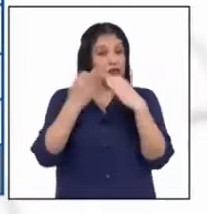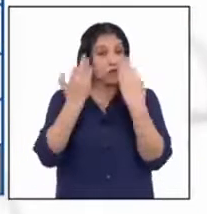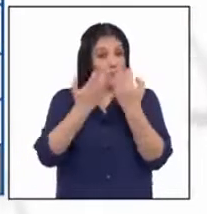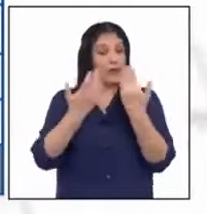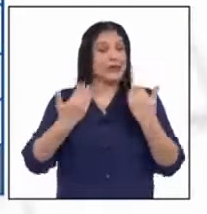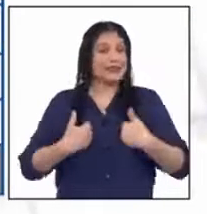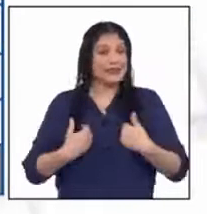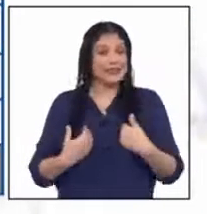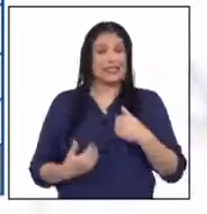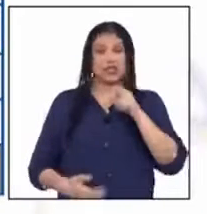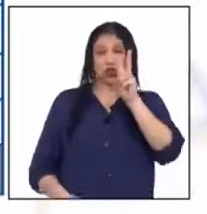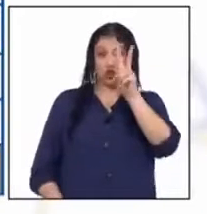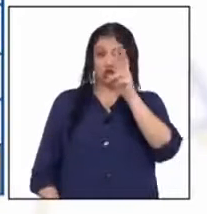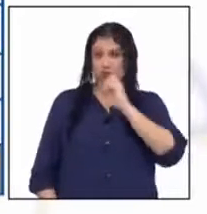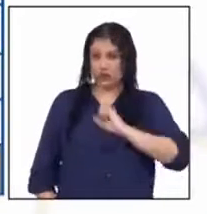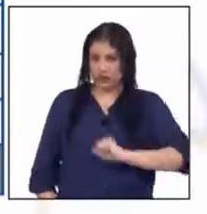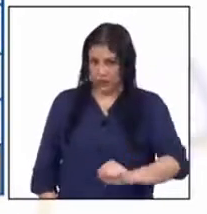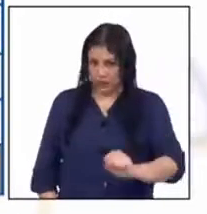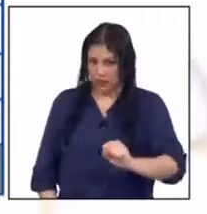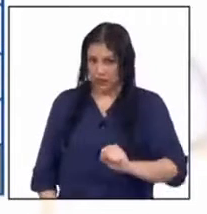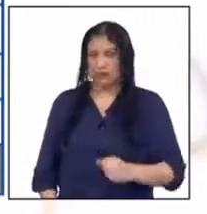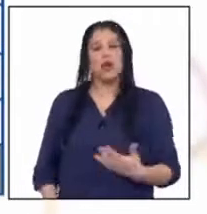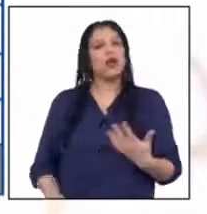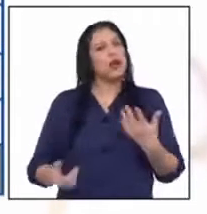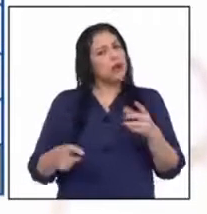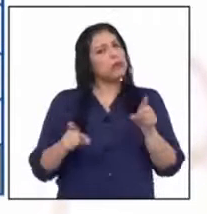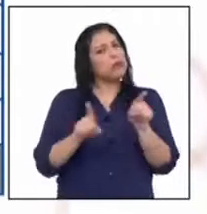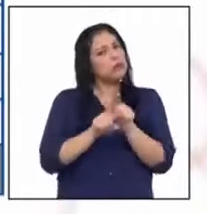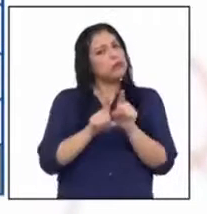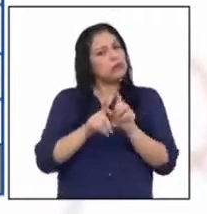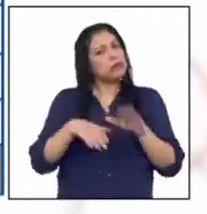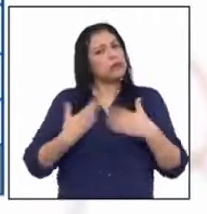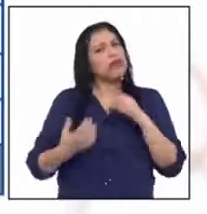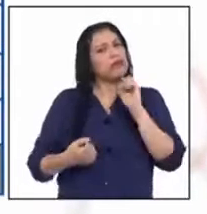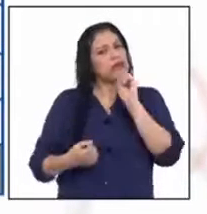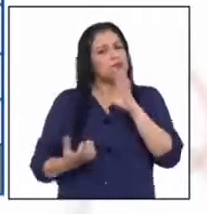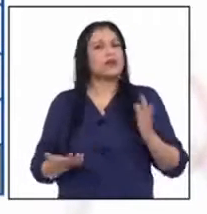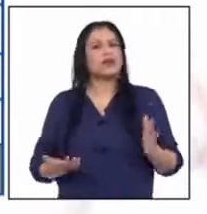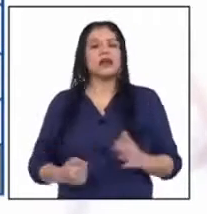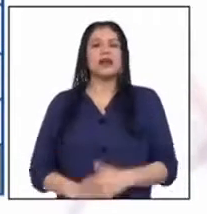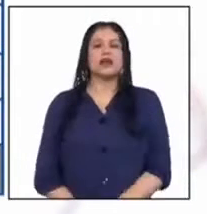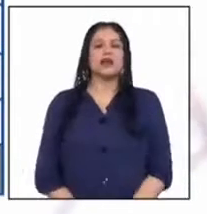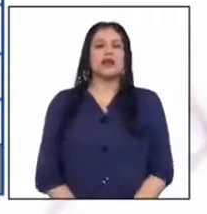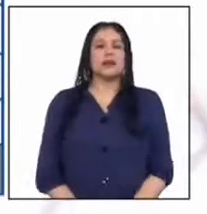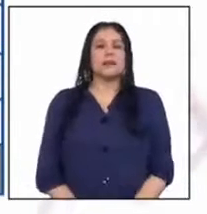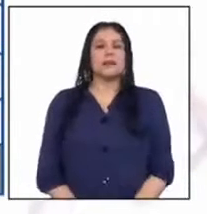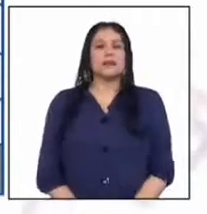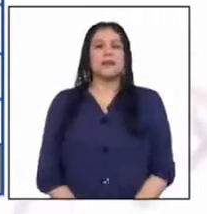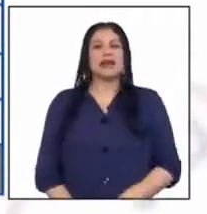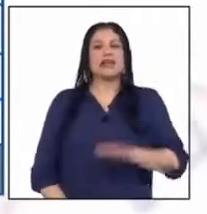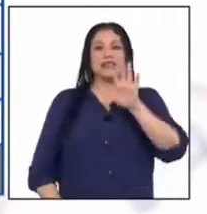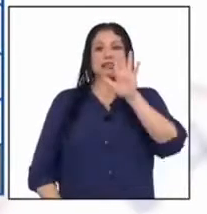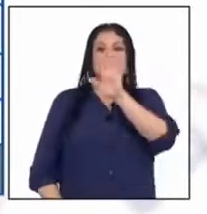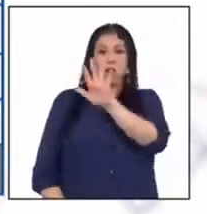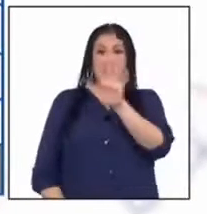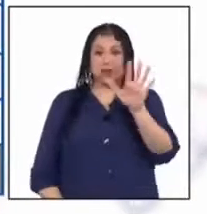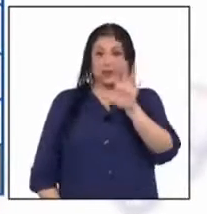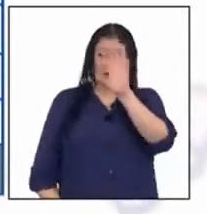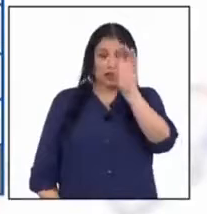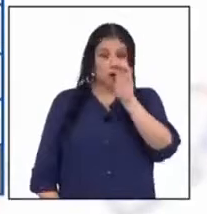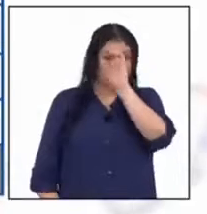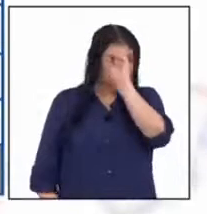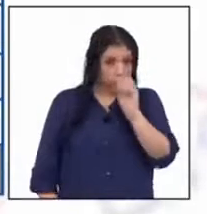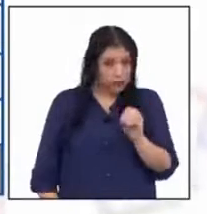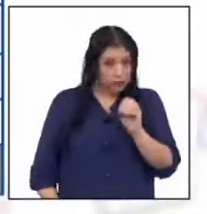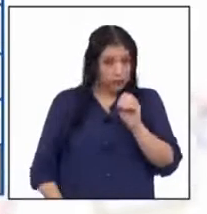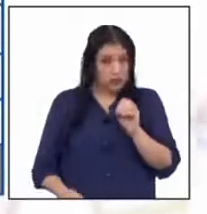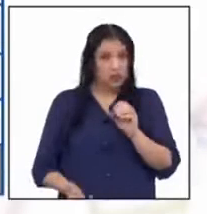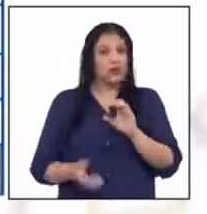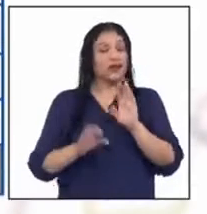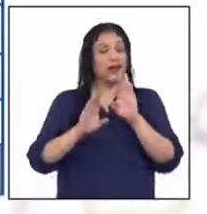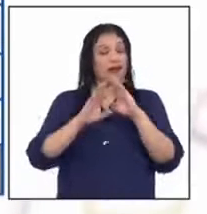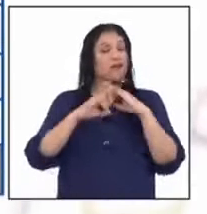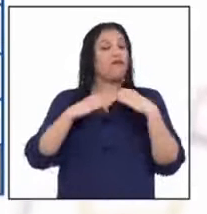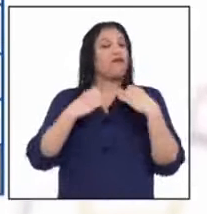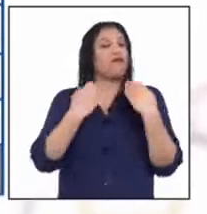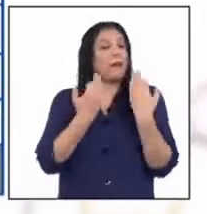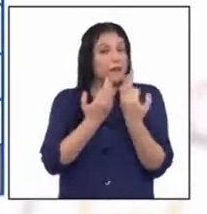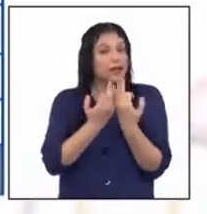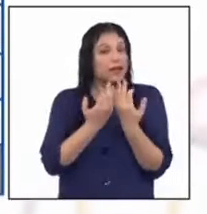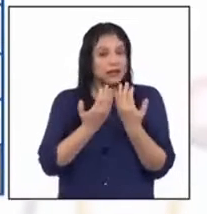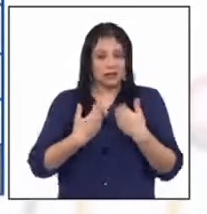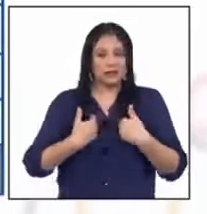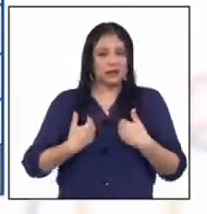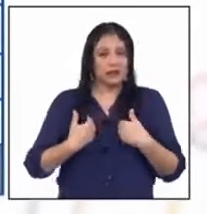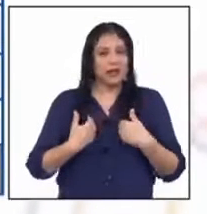tienen 2 hijos. O también se puede interpretar que el 55% de familias